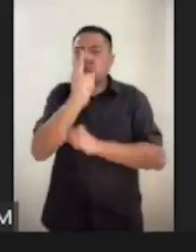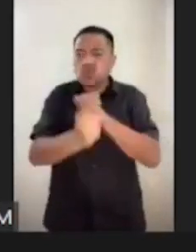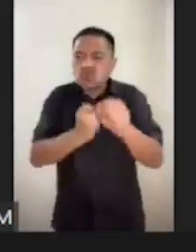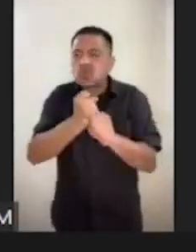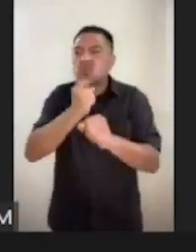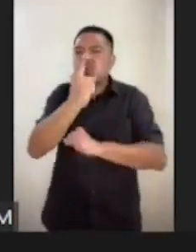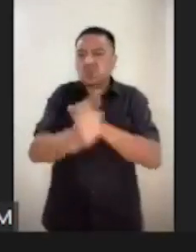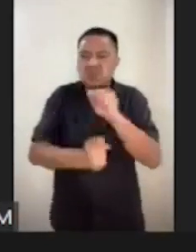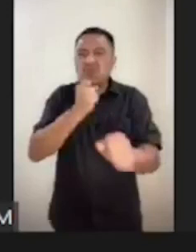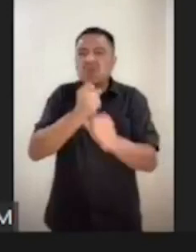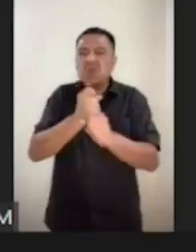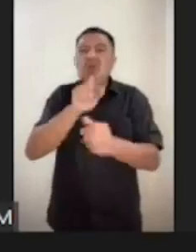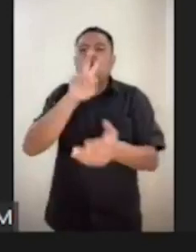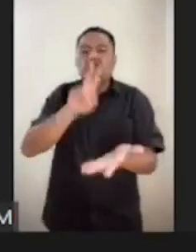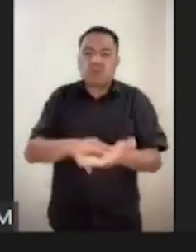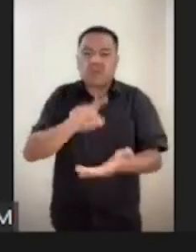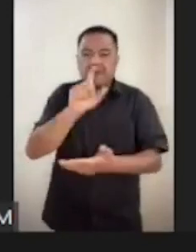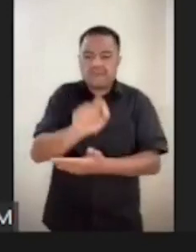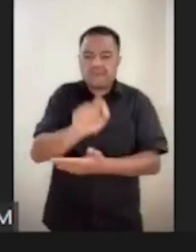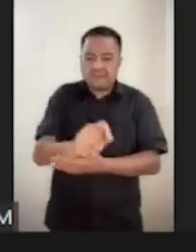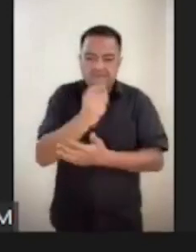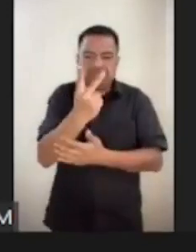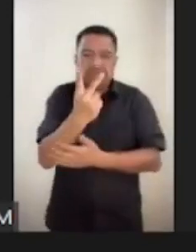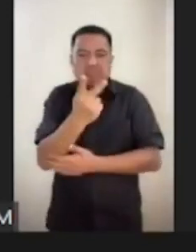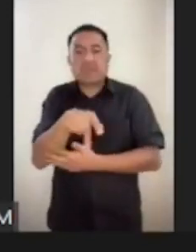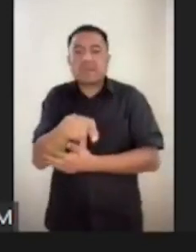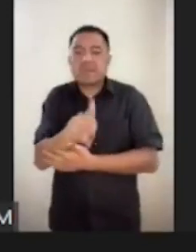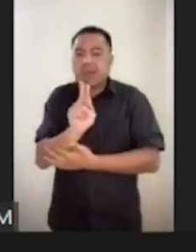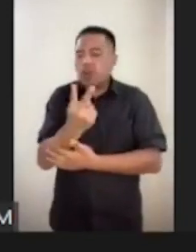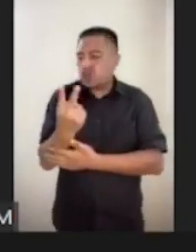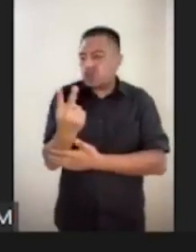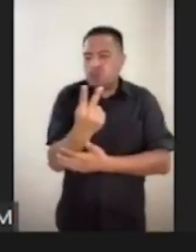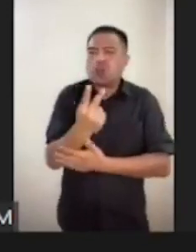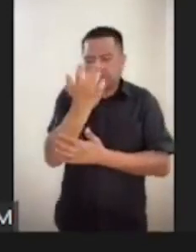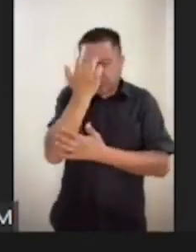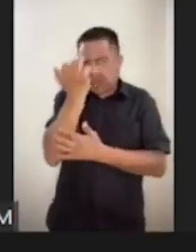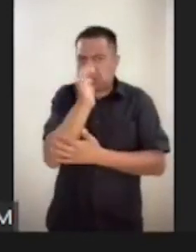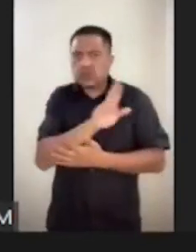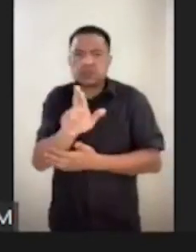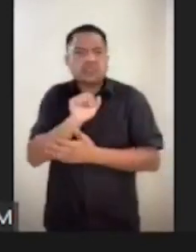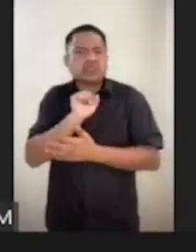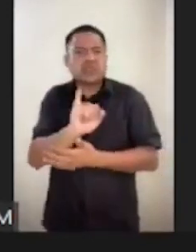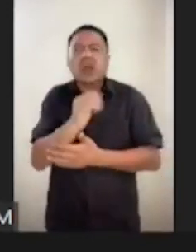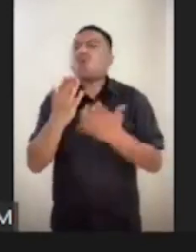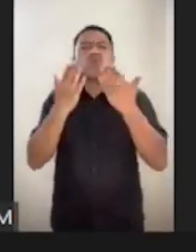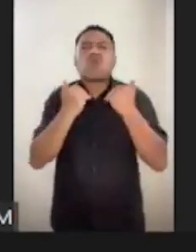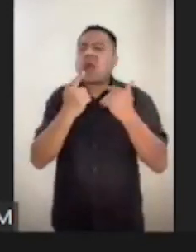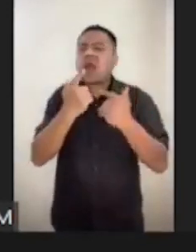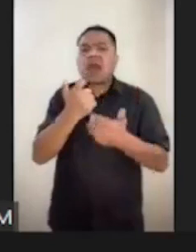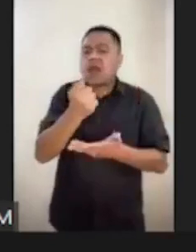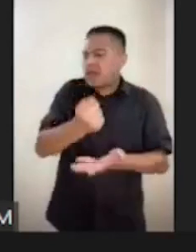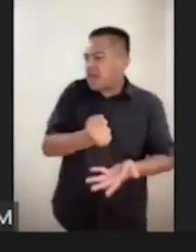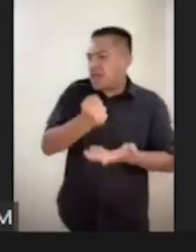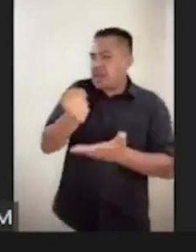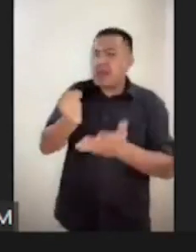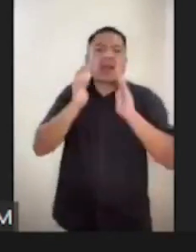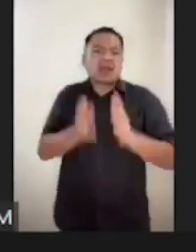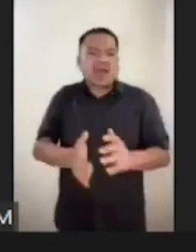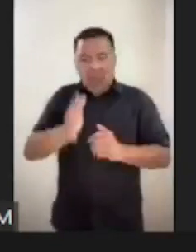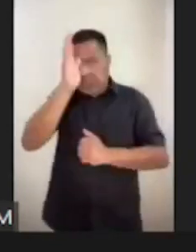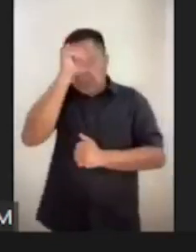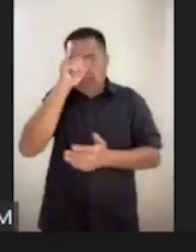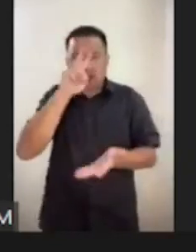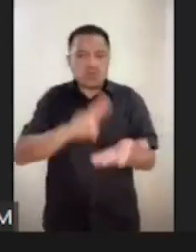anual, este caso el 2022, pero las dos partes reconocen que no hubo un presupuesto aprobado